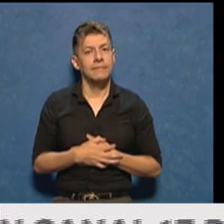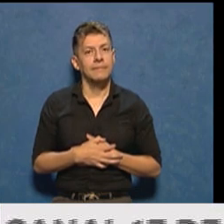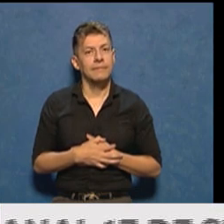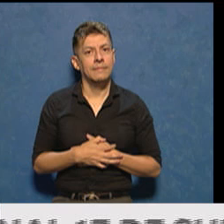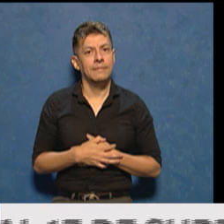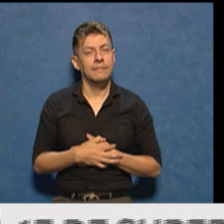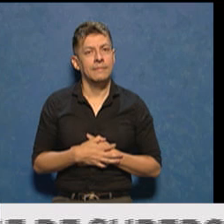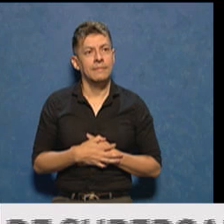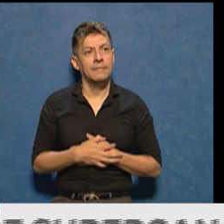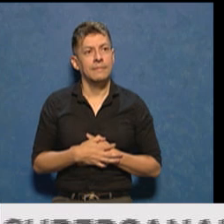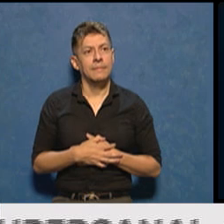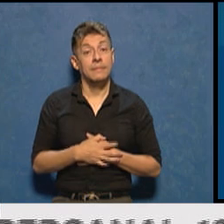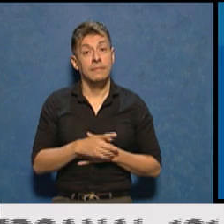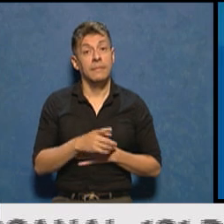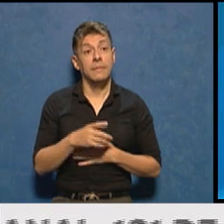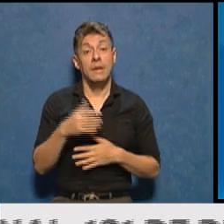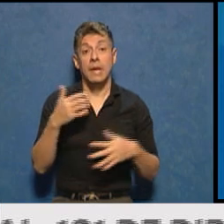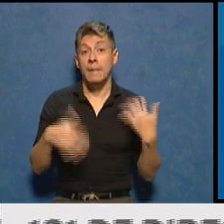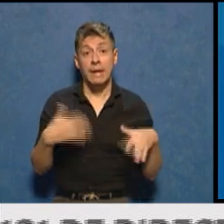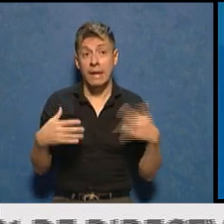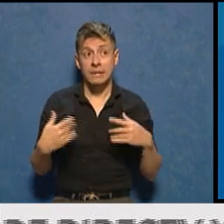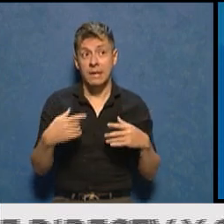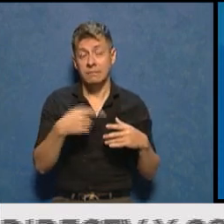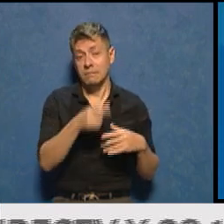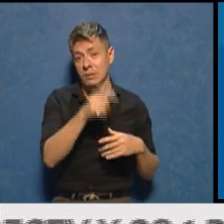Dígate que consigue más gente, porque acá estamos tirados, no me dieron nada.